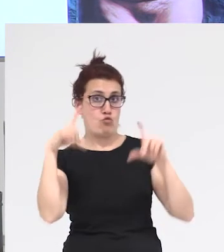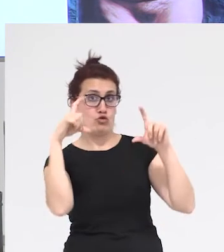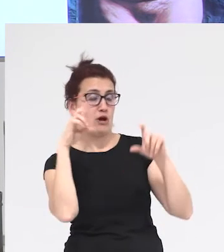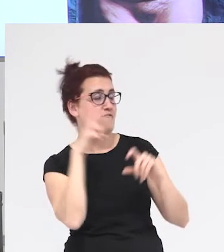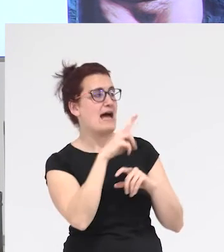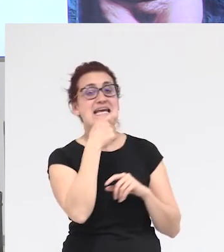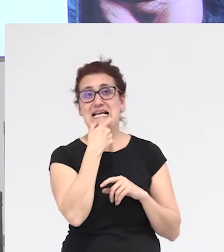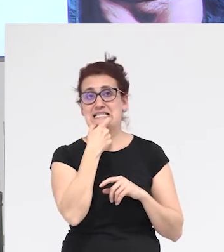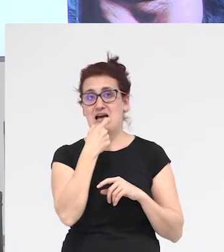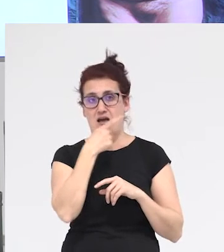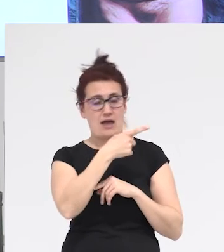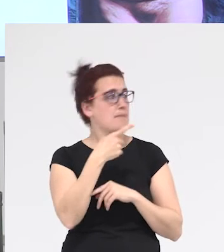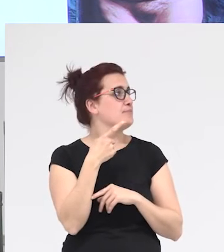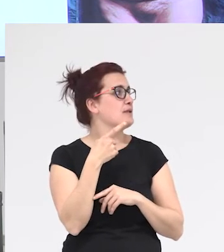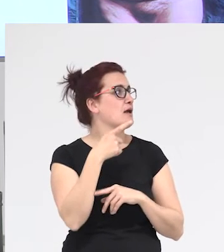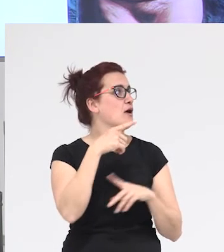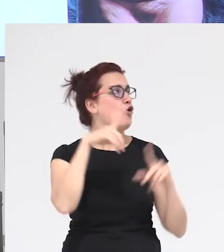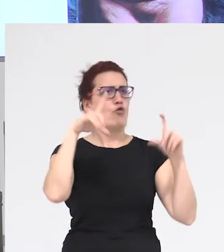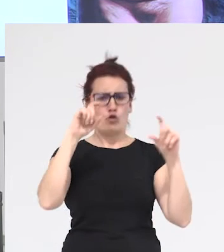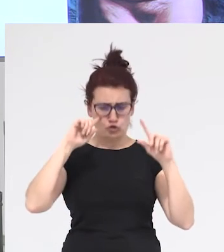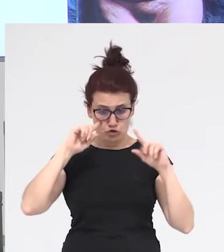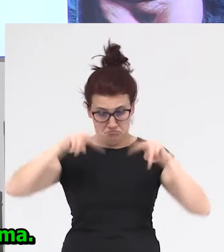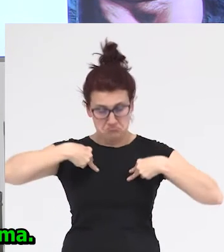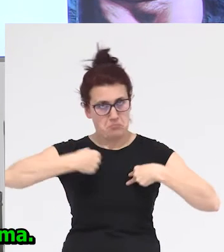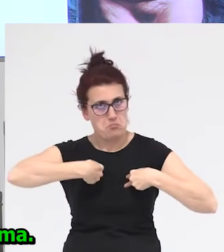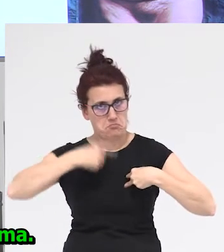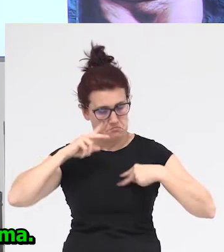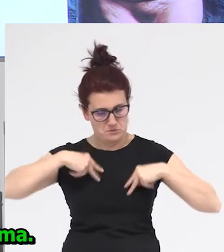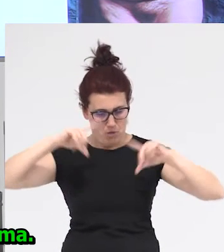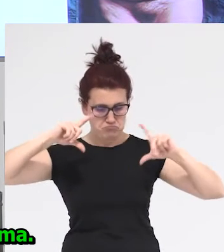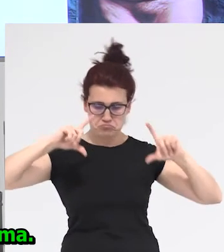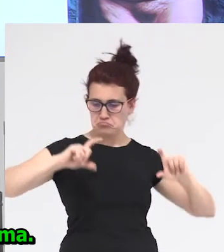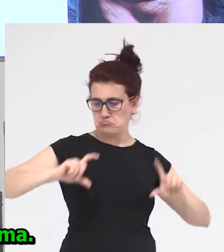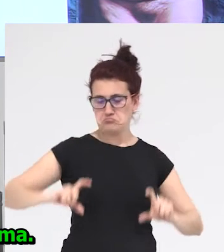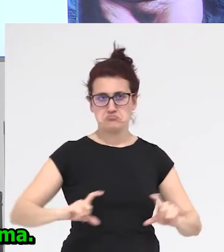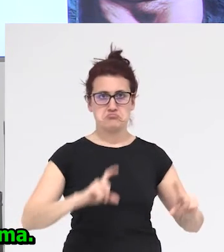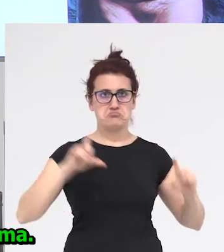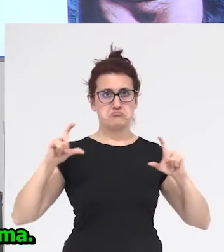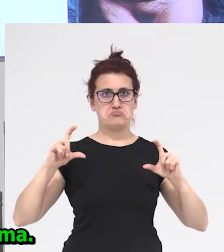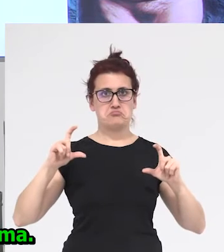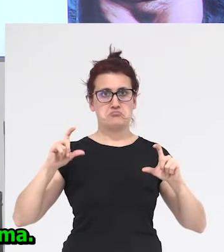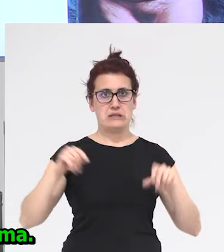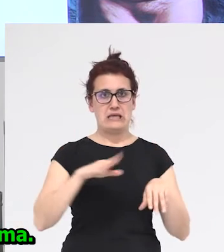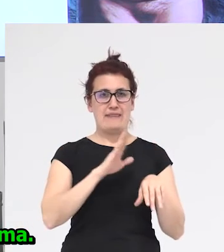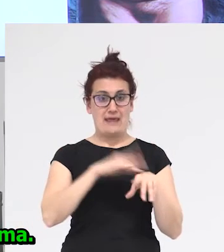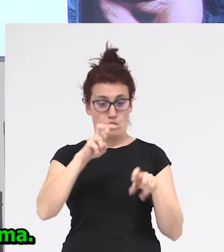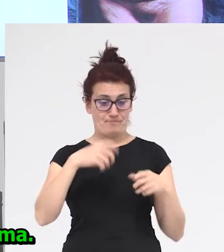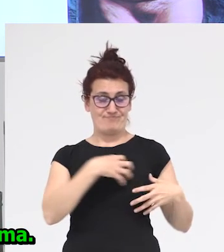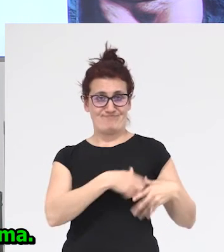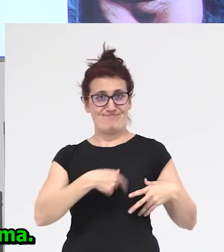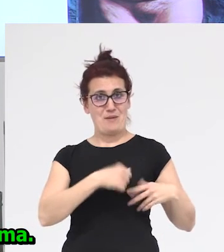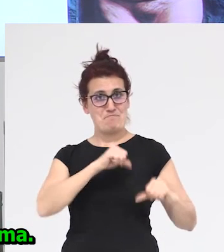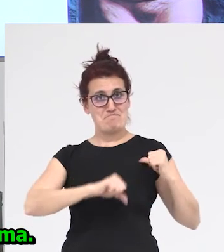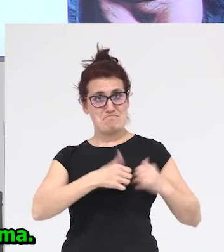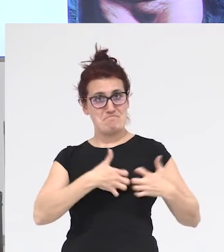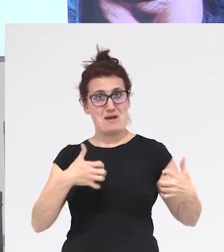inglesa, que empezó a hacerse fotos a sí misma luego de una mastectomía, ¿no? Por un